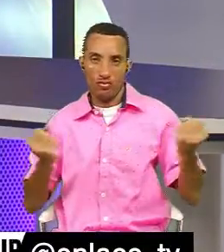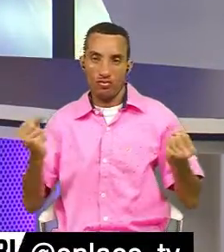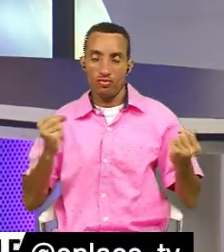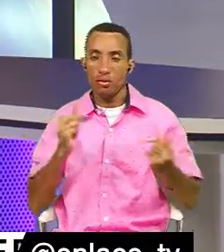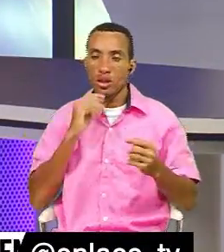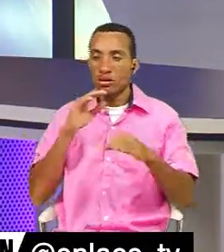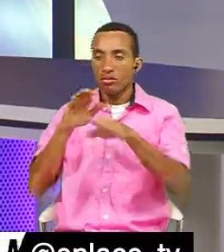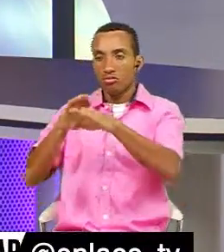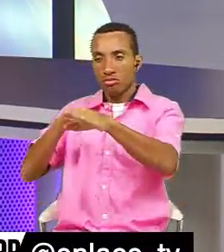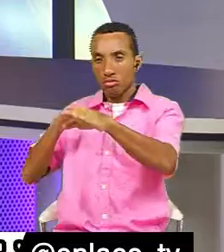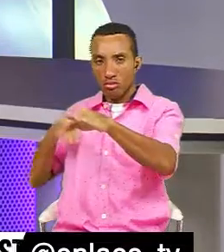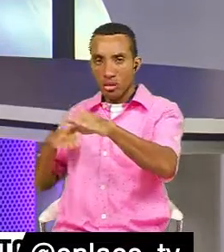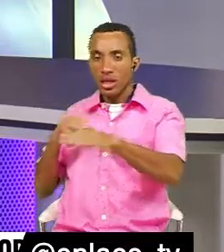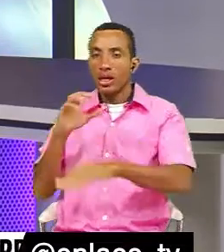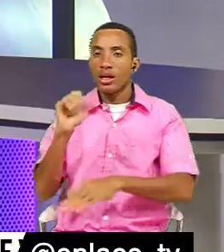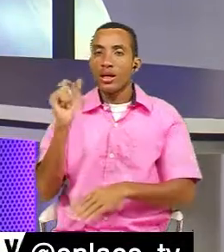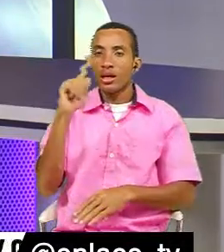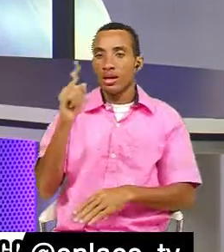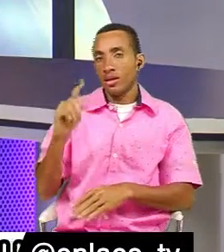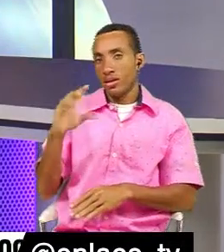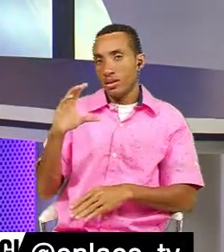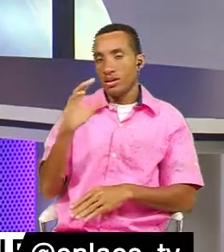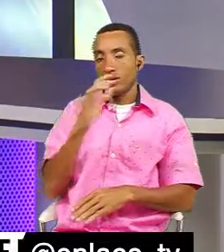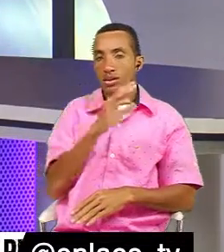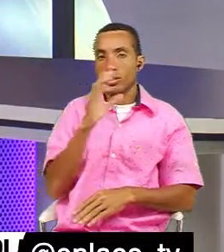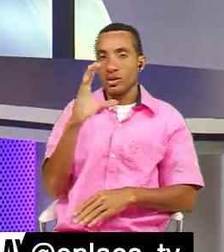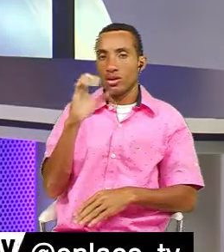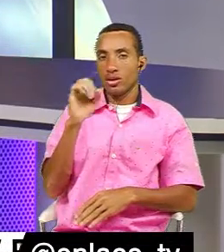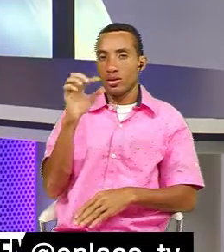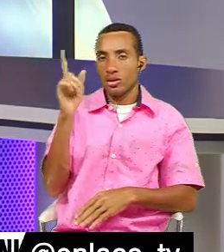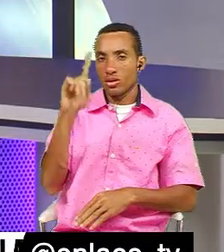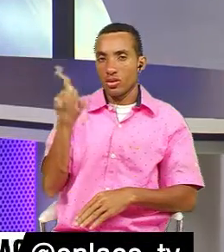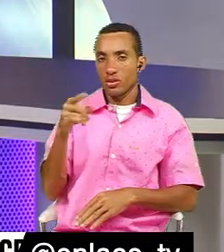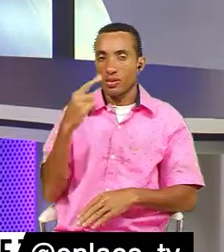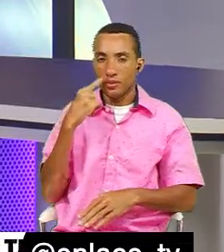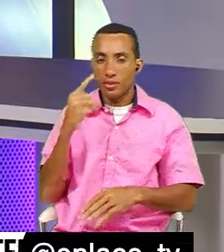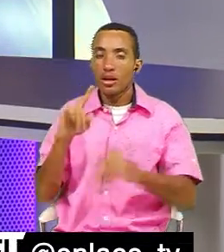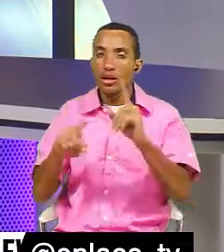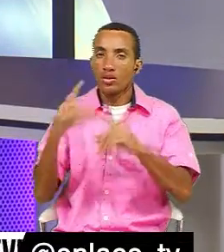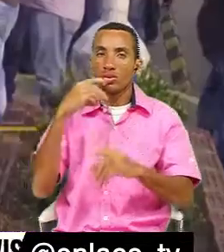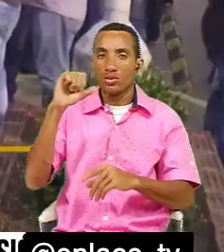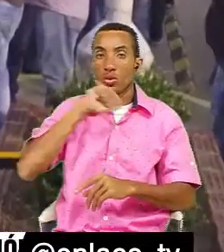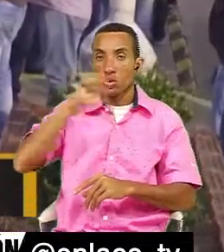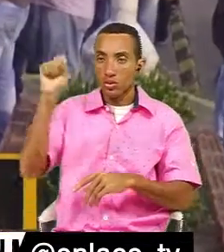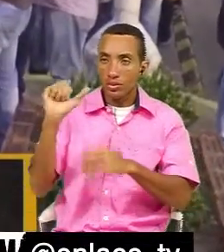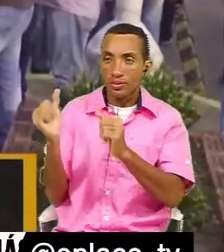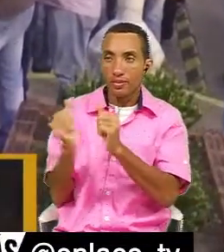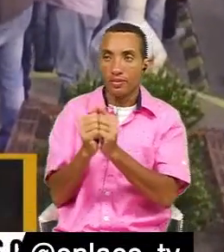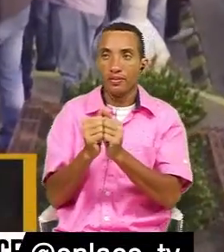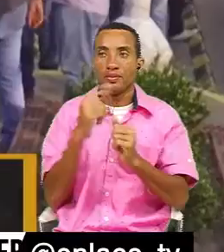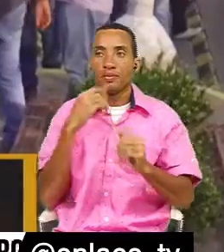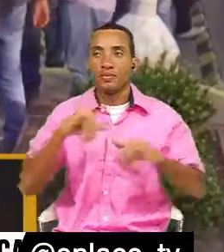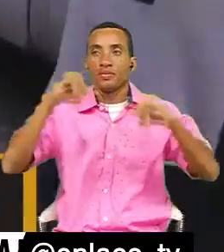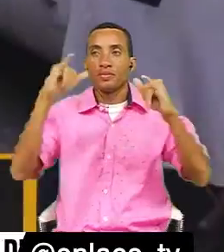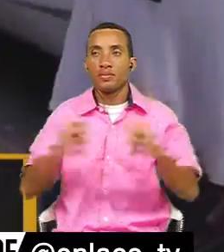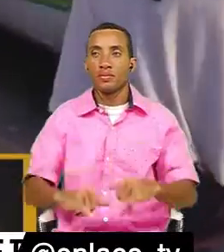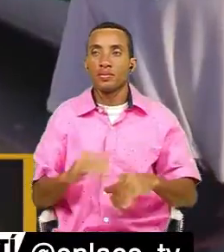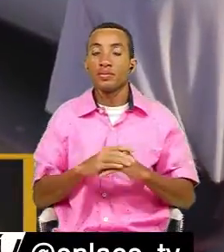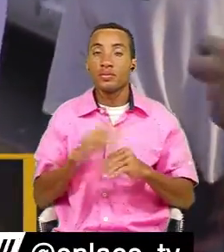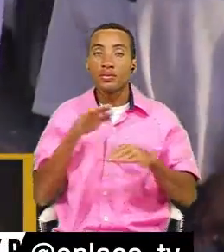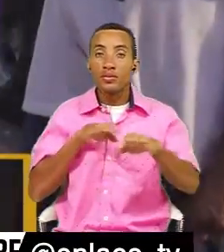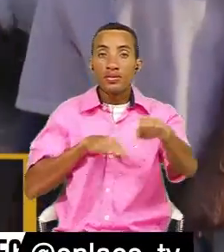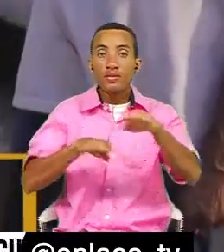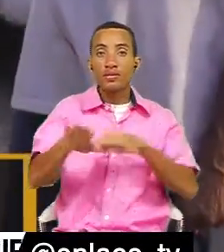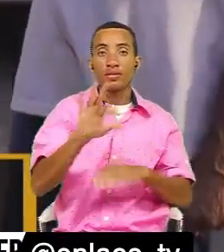37 días. Las manifestaciones estuvieron acompañadas por dirigentes de la USO. Con plantones interrumpidos en la carrera 28,